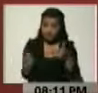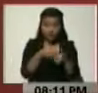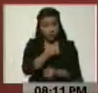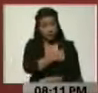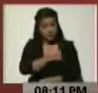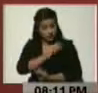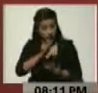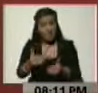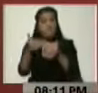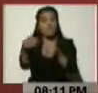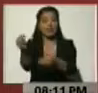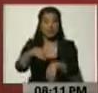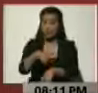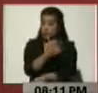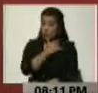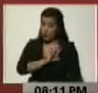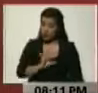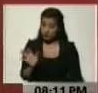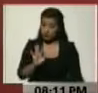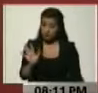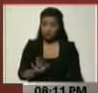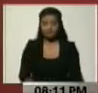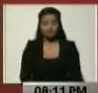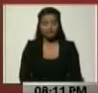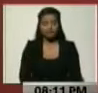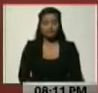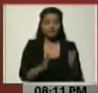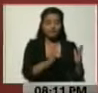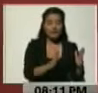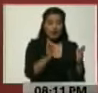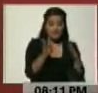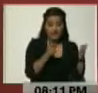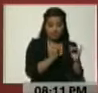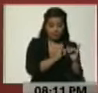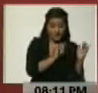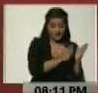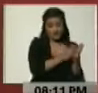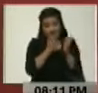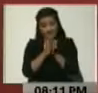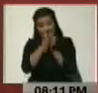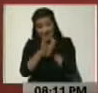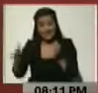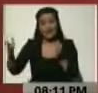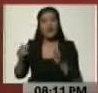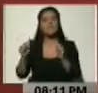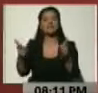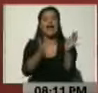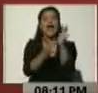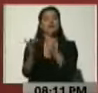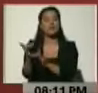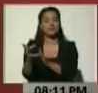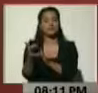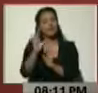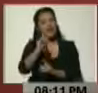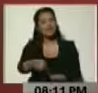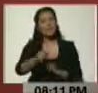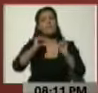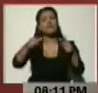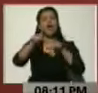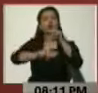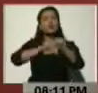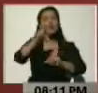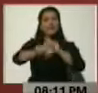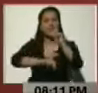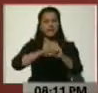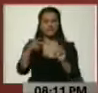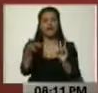Y este mes de marzo comenzamos abril. Y abril debe ser, con esta etiqueta que vamos a lanzar, numeral abril de